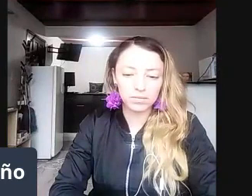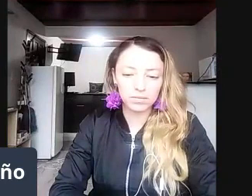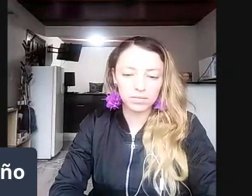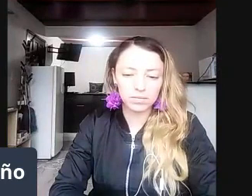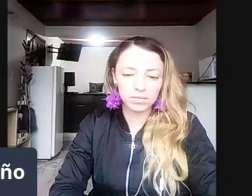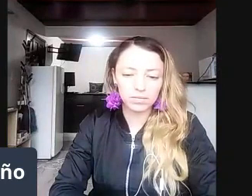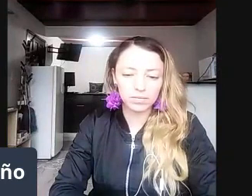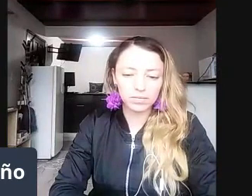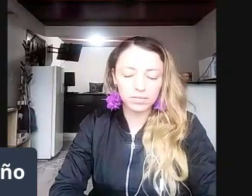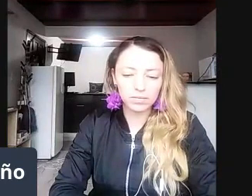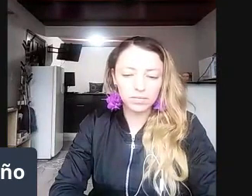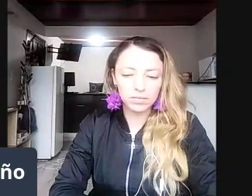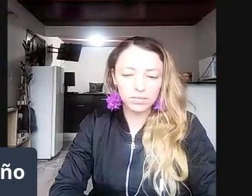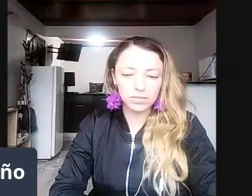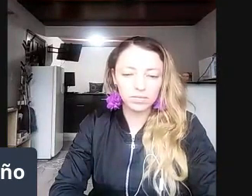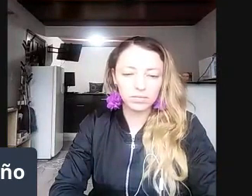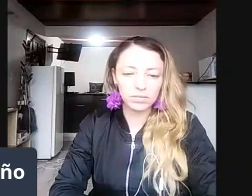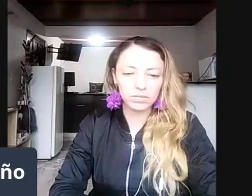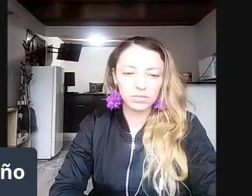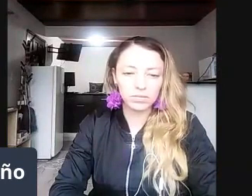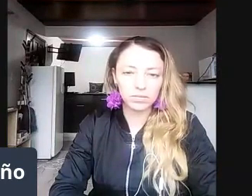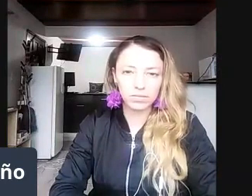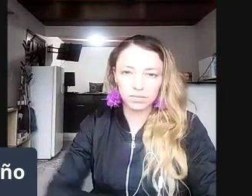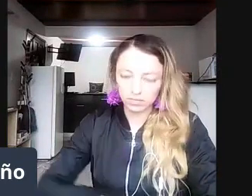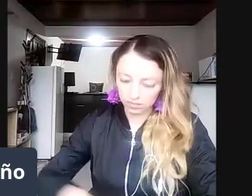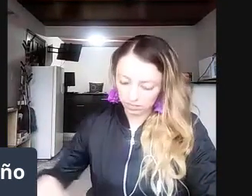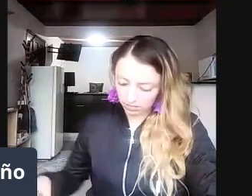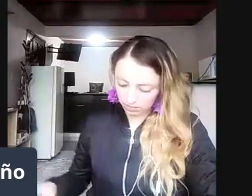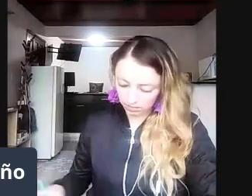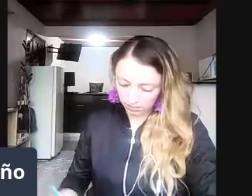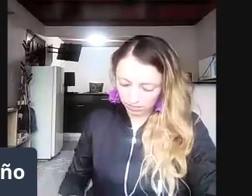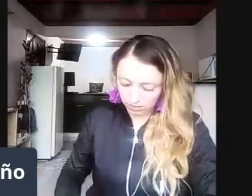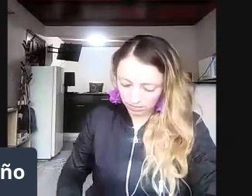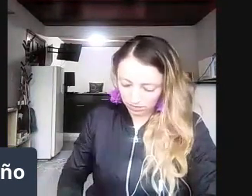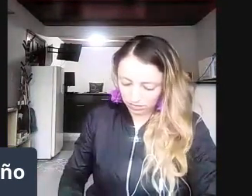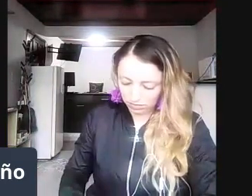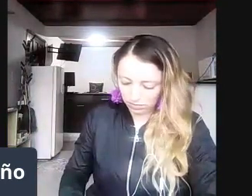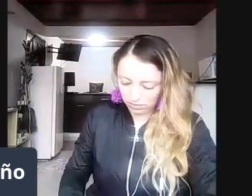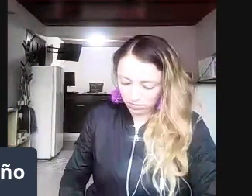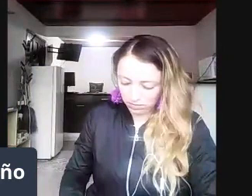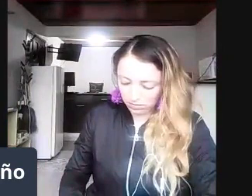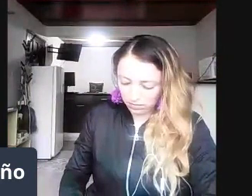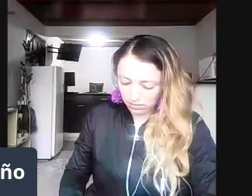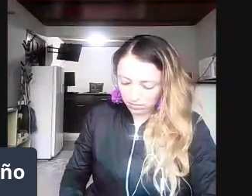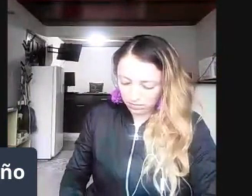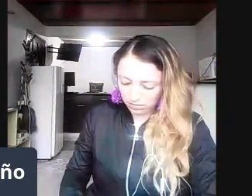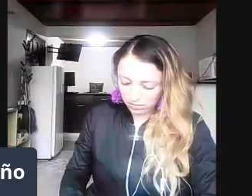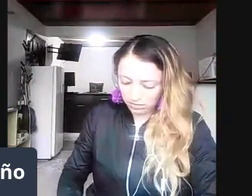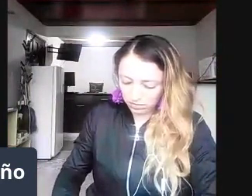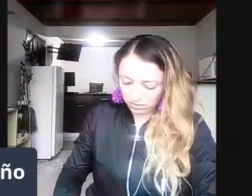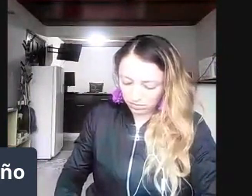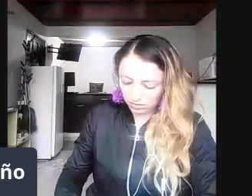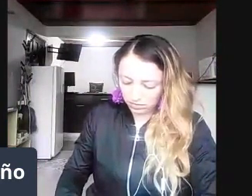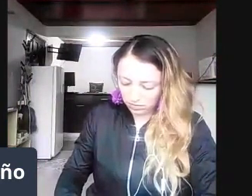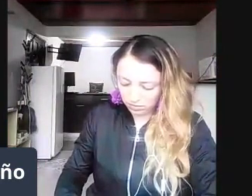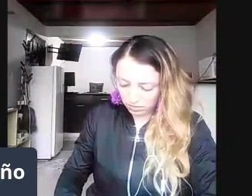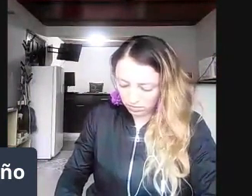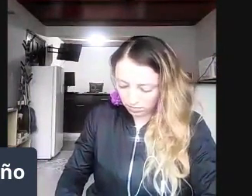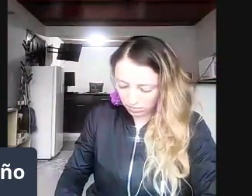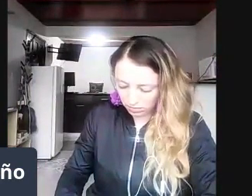denuncia inmediata de lo que le ocurre a alguien que le vale que allí hay una necesidad de complemento en los